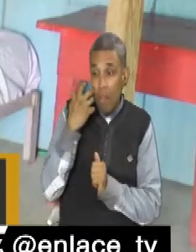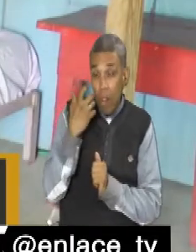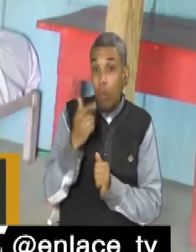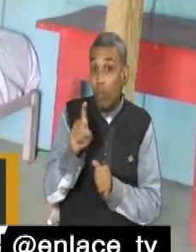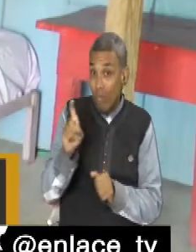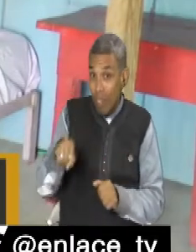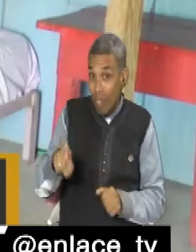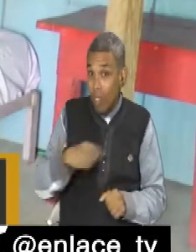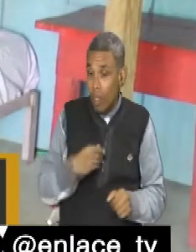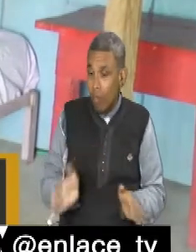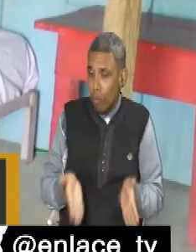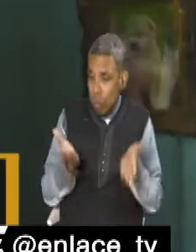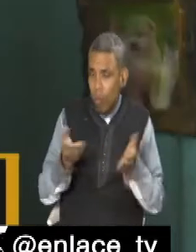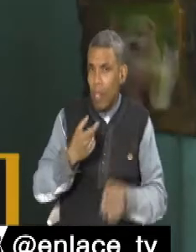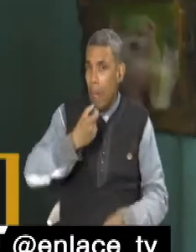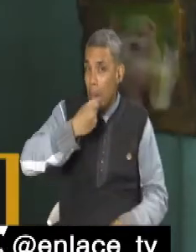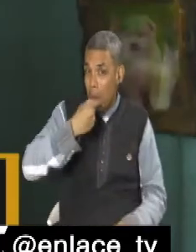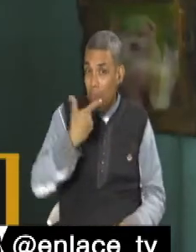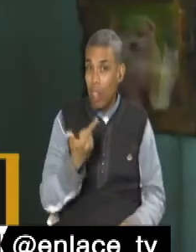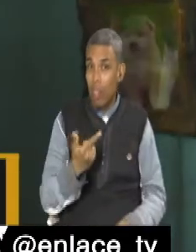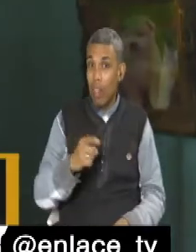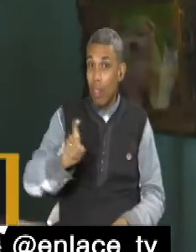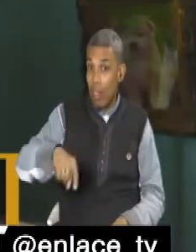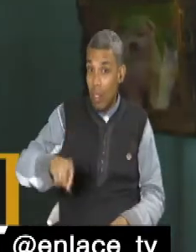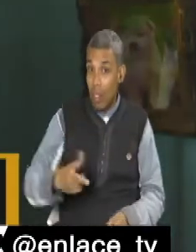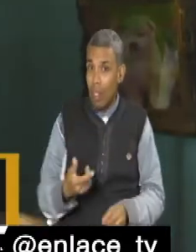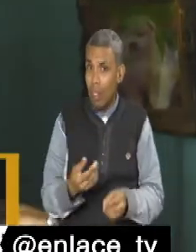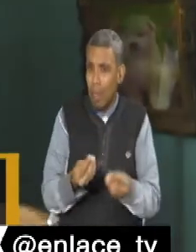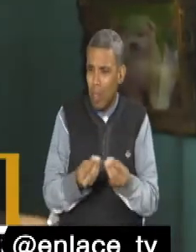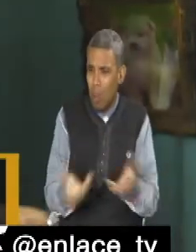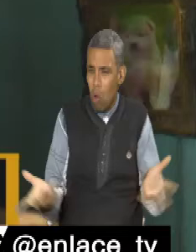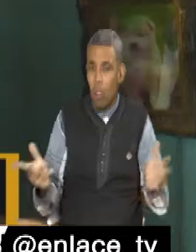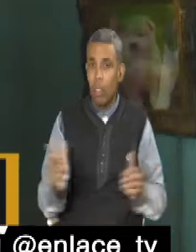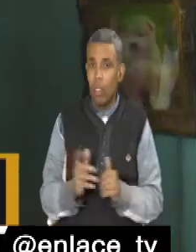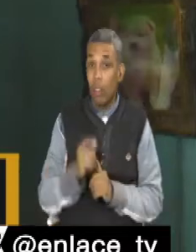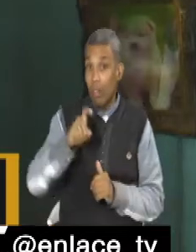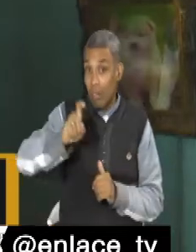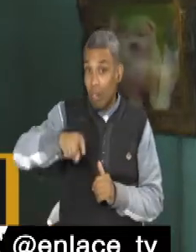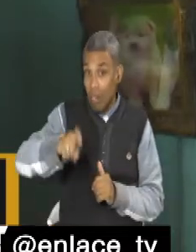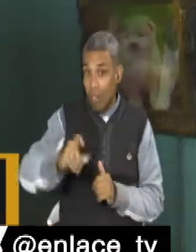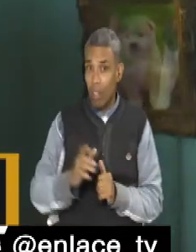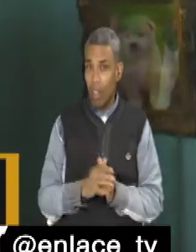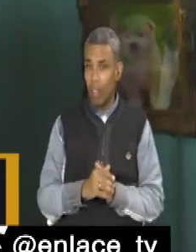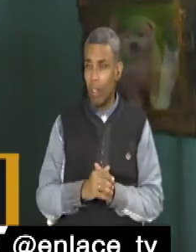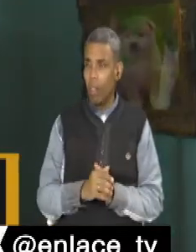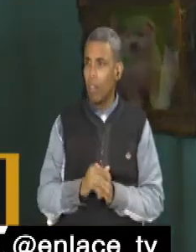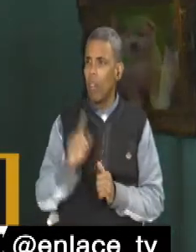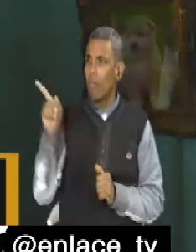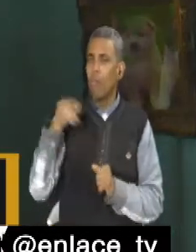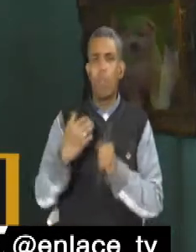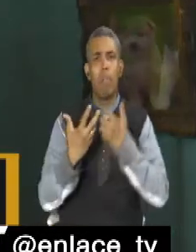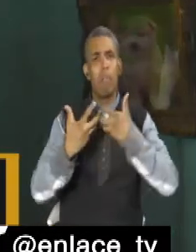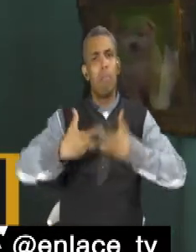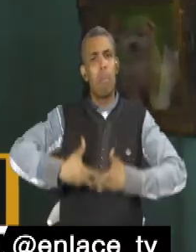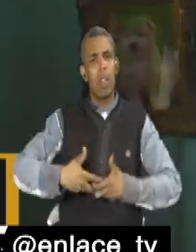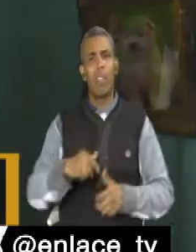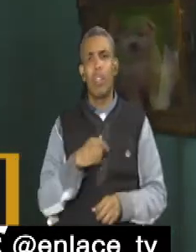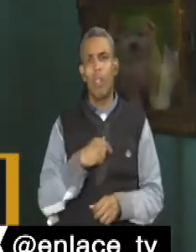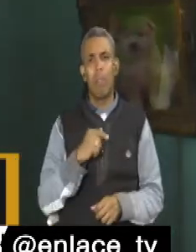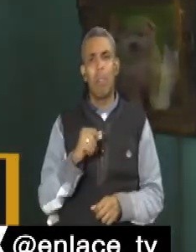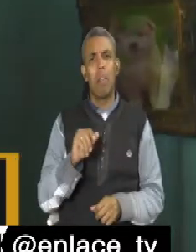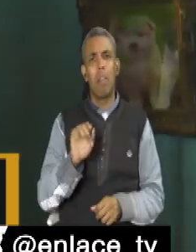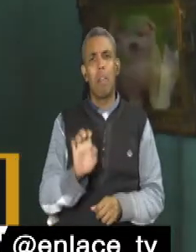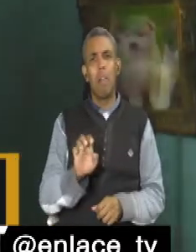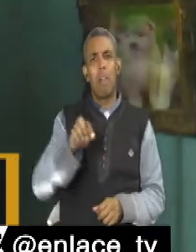parecer, tampoco llegan. Ni los insumos para curarlo, porque yo no entiendo nada de eso y a mí me